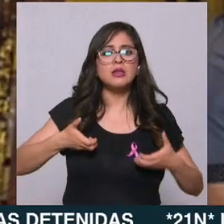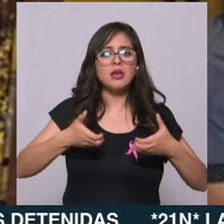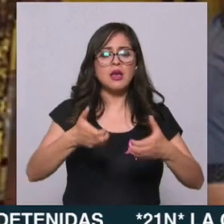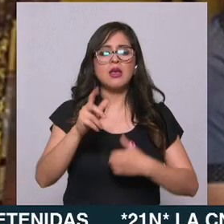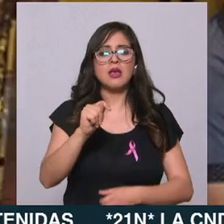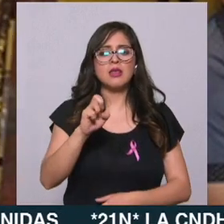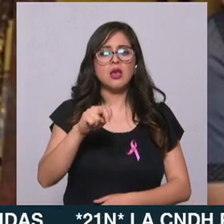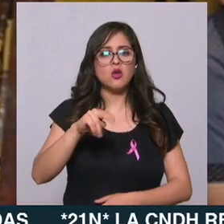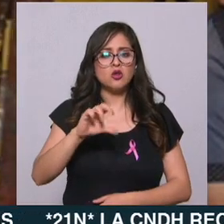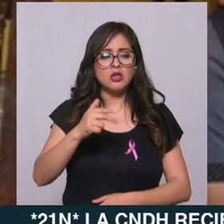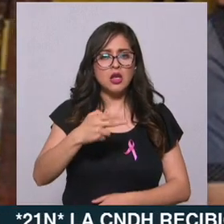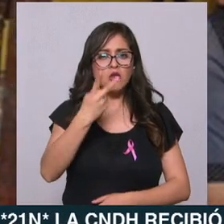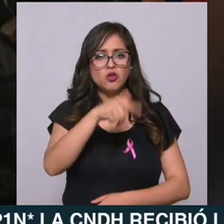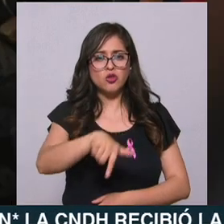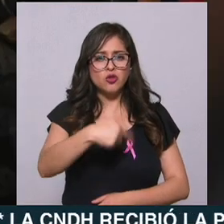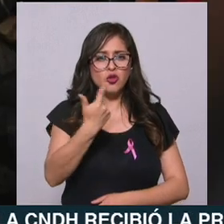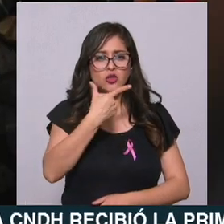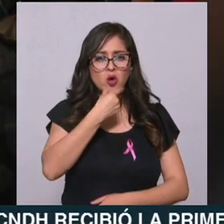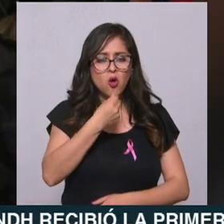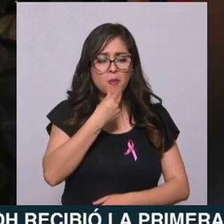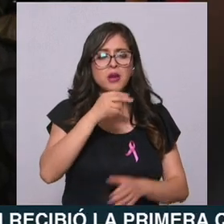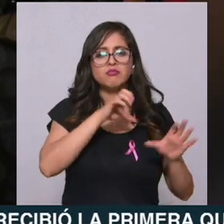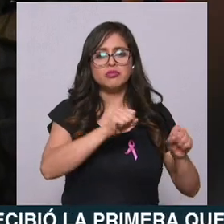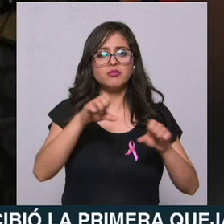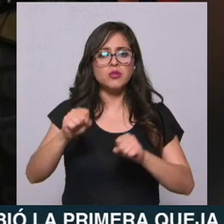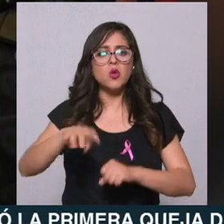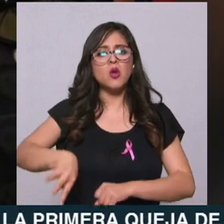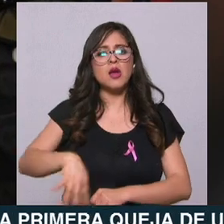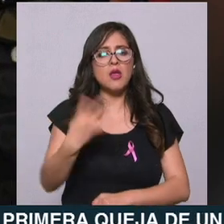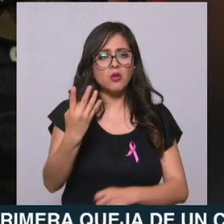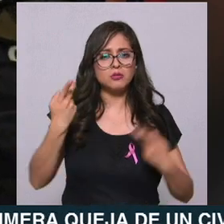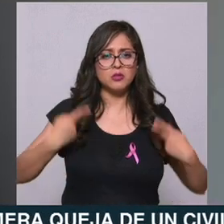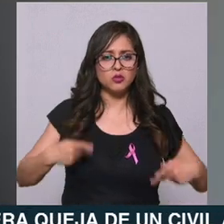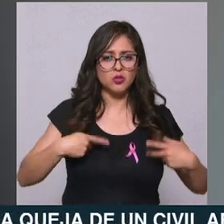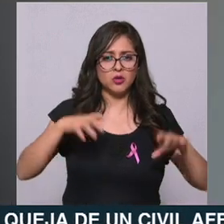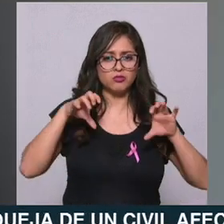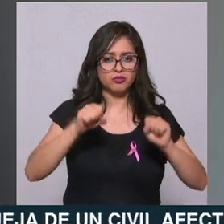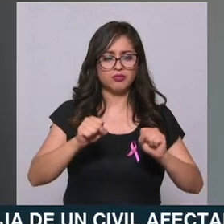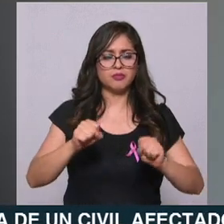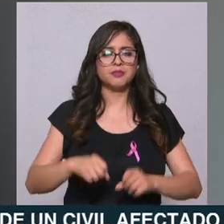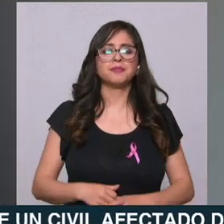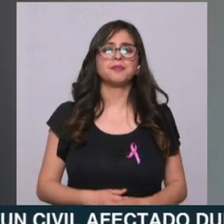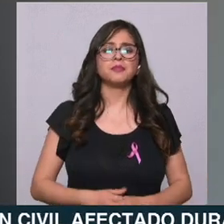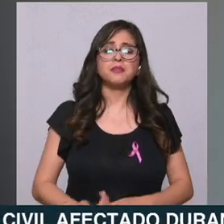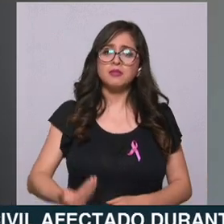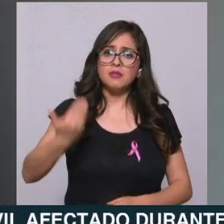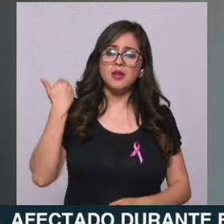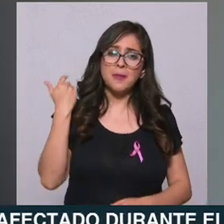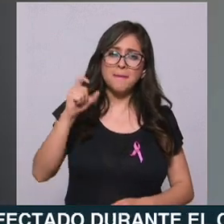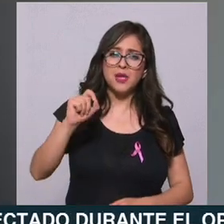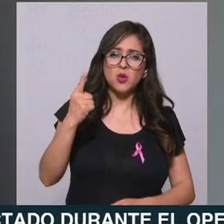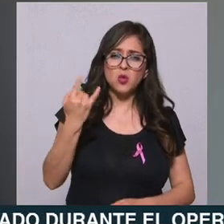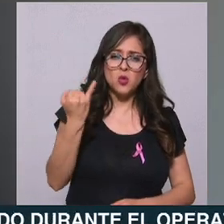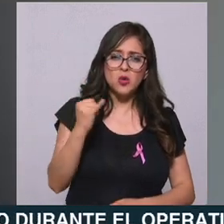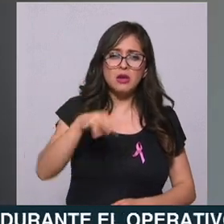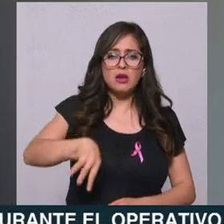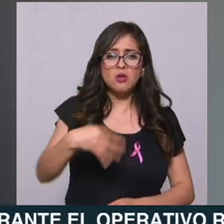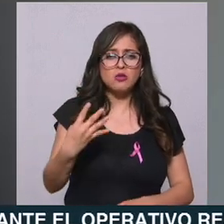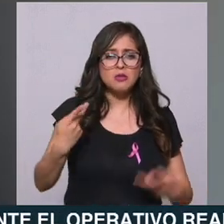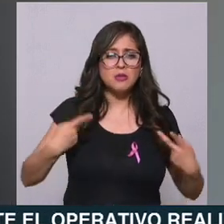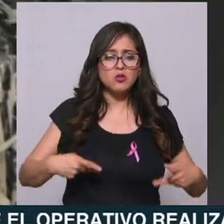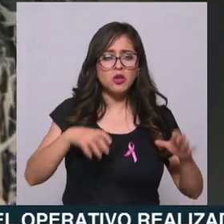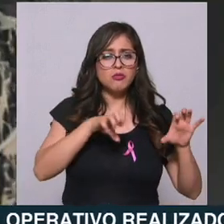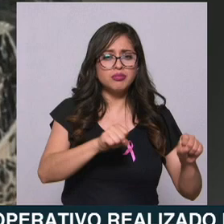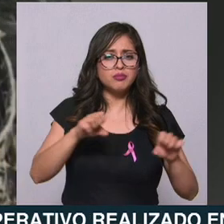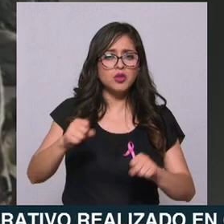Tenochtitlan, aseguraron a 12 hombres, dando un total de 14 detenidos. El pasado 21 de junio, 14 personas fueron